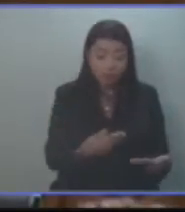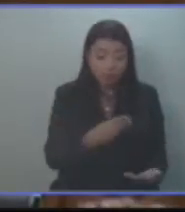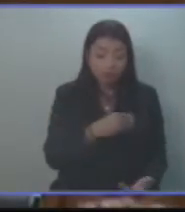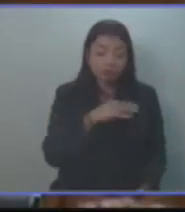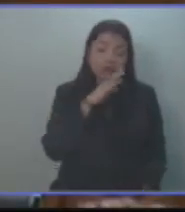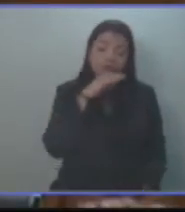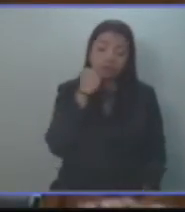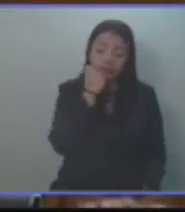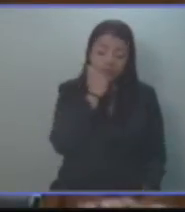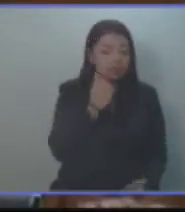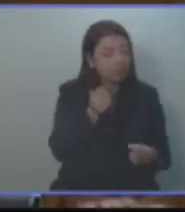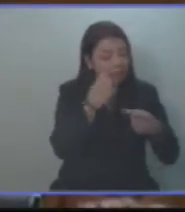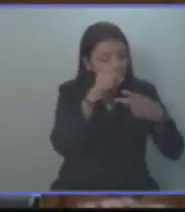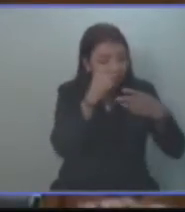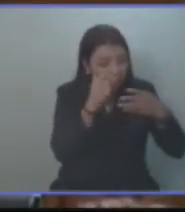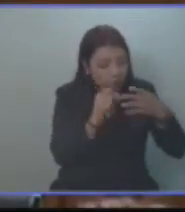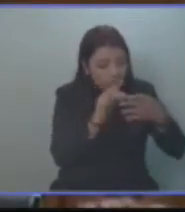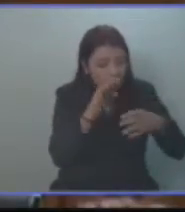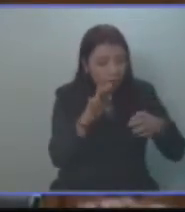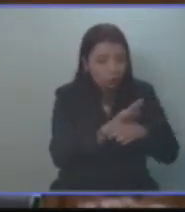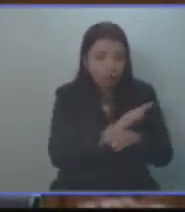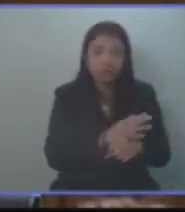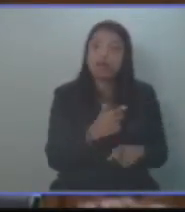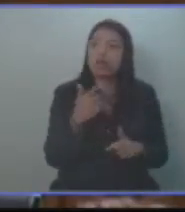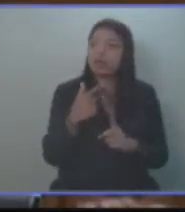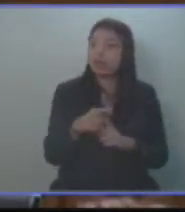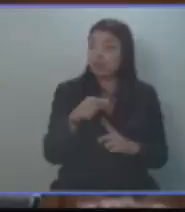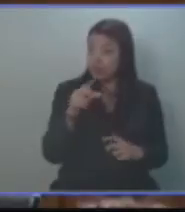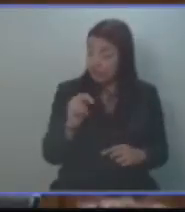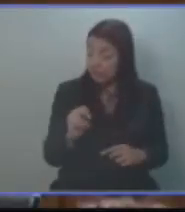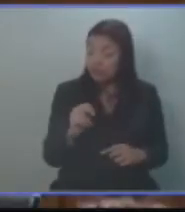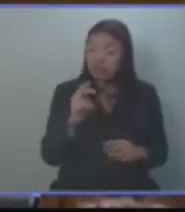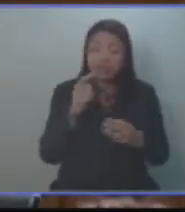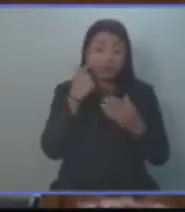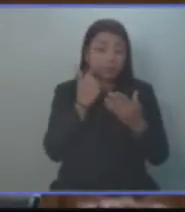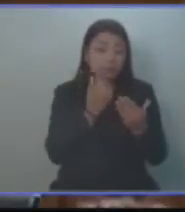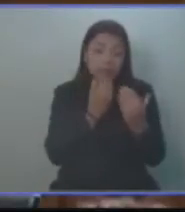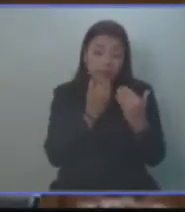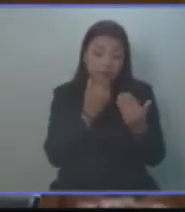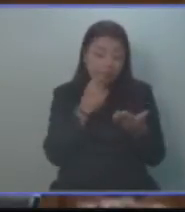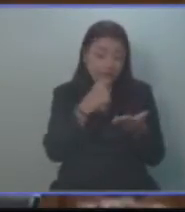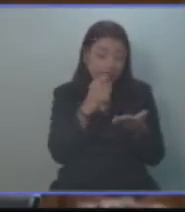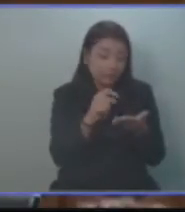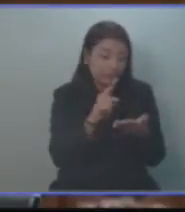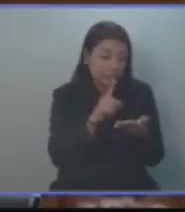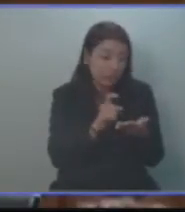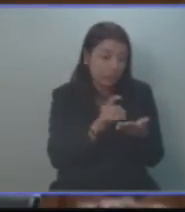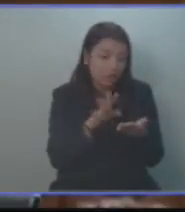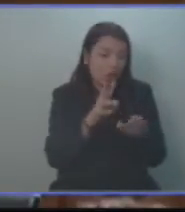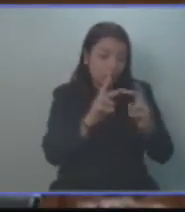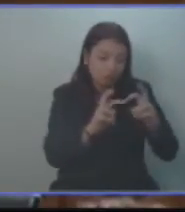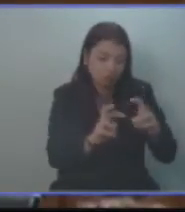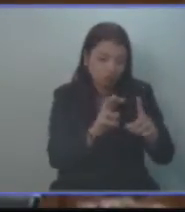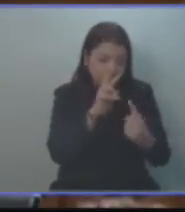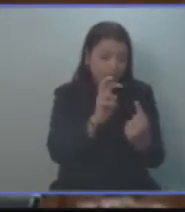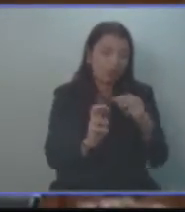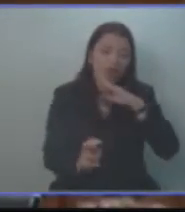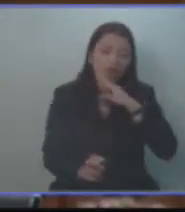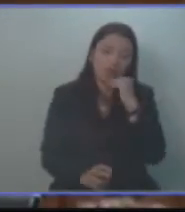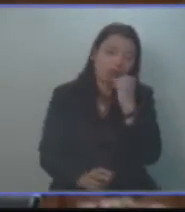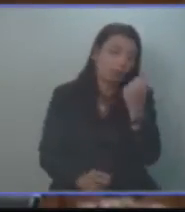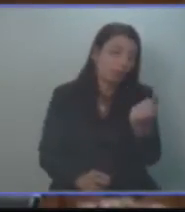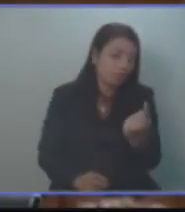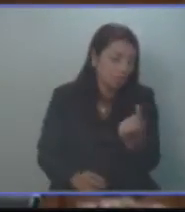su servicio. N, establecer diagnóstico y tratamiento siguiendo lo establecido en los